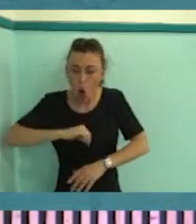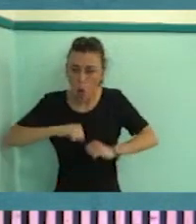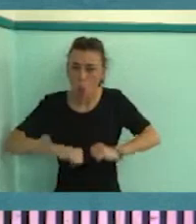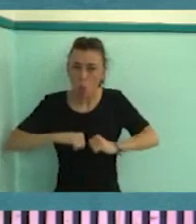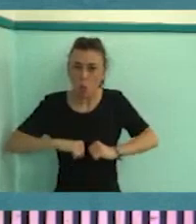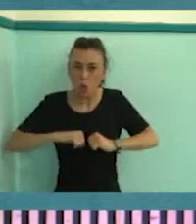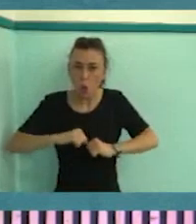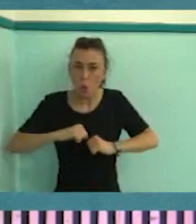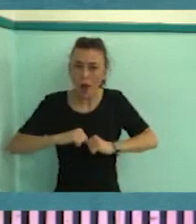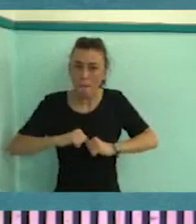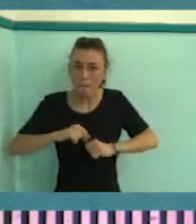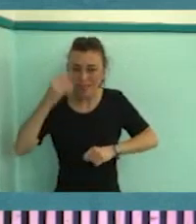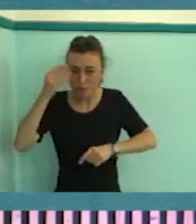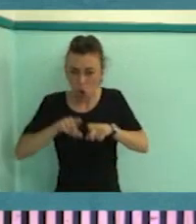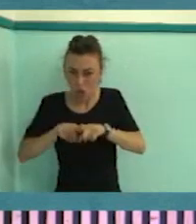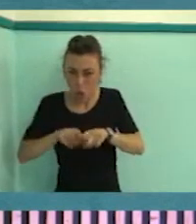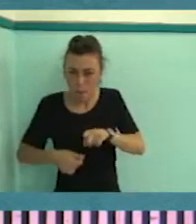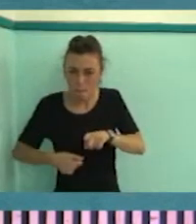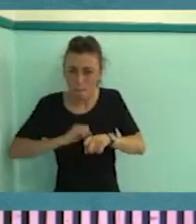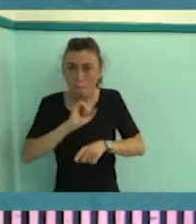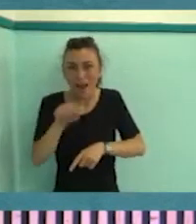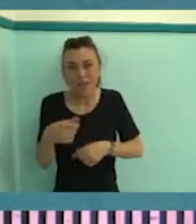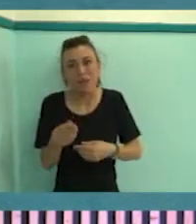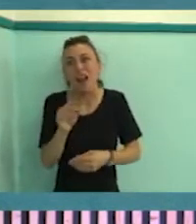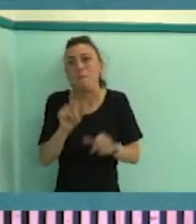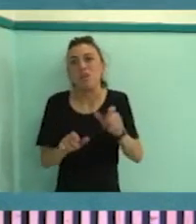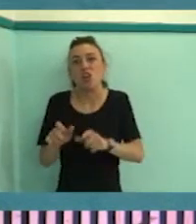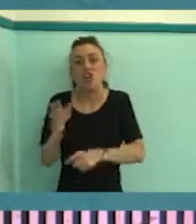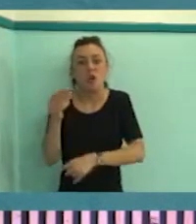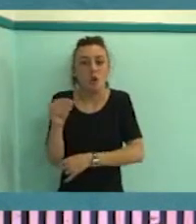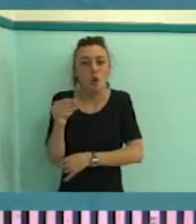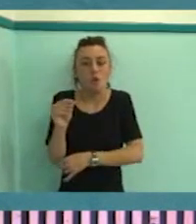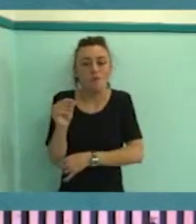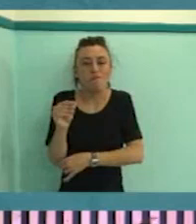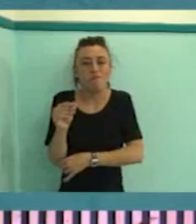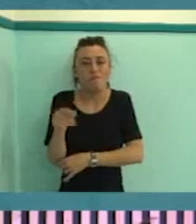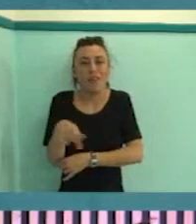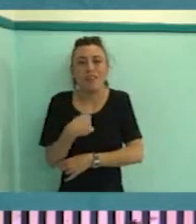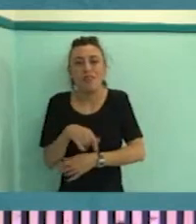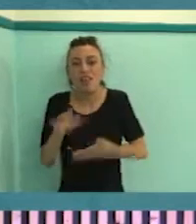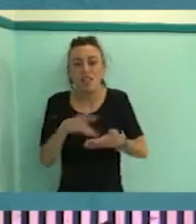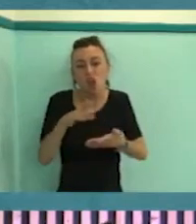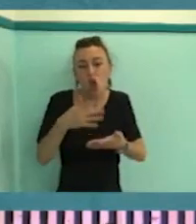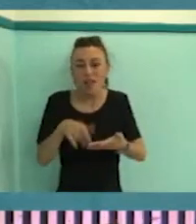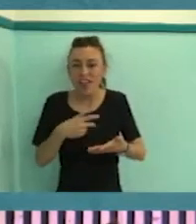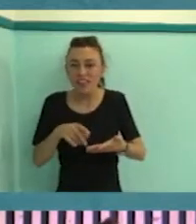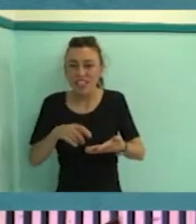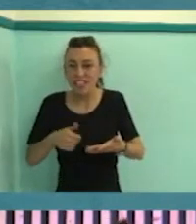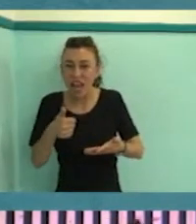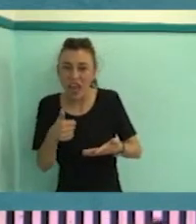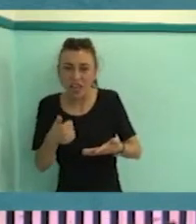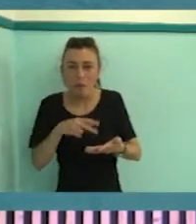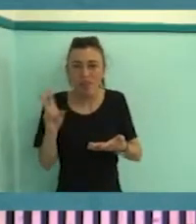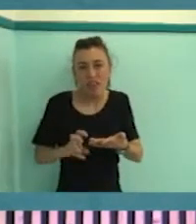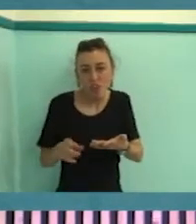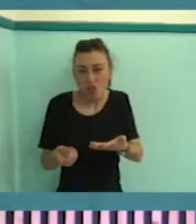de pensamiento crítico pero la gente joven sobre todo que está ahí como en dame todo todo eso Dame ese scroll Dame ese like Dame esa validación es un poco